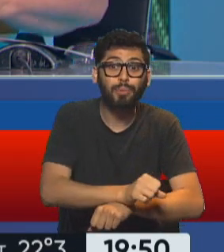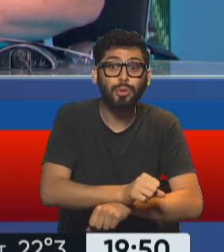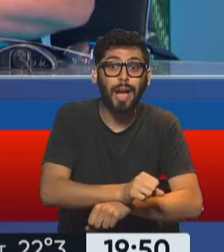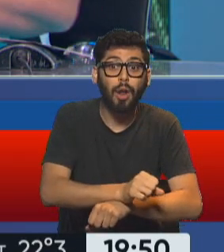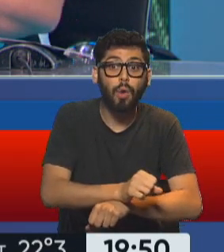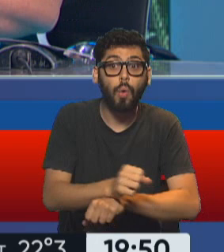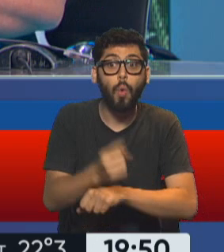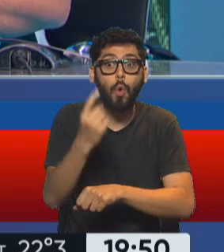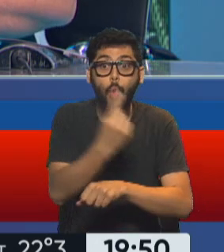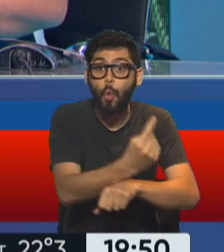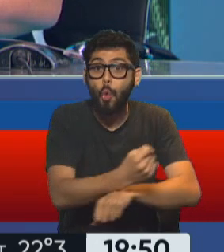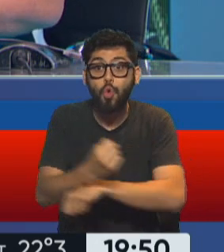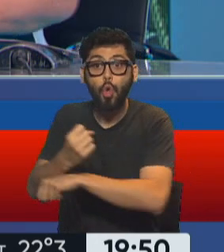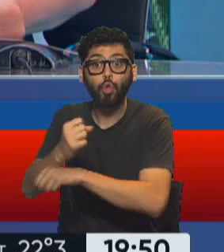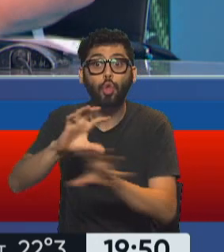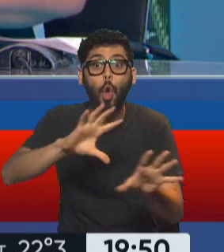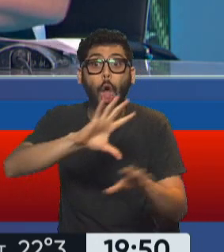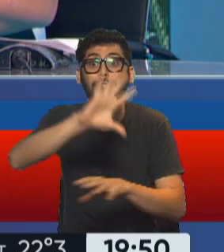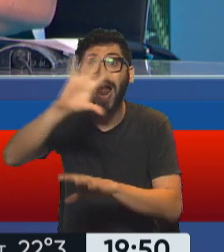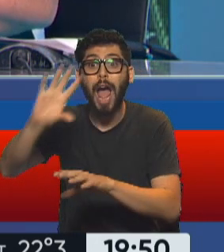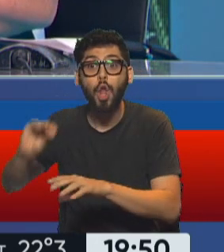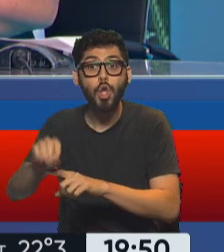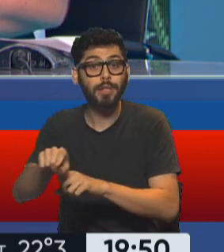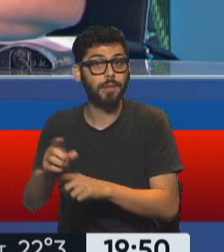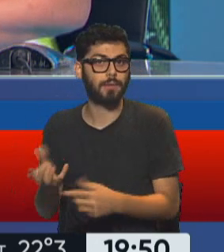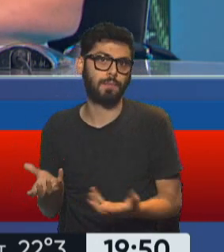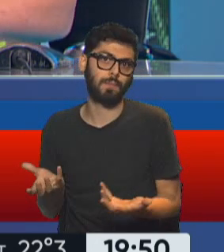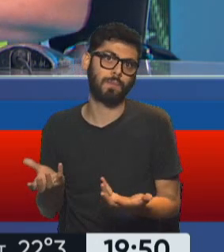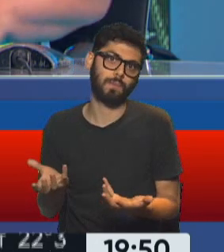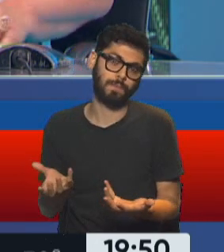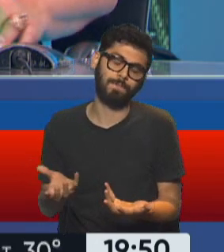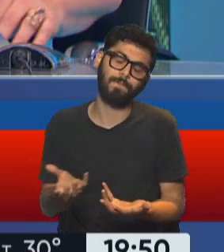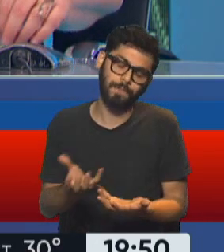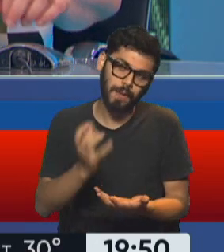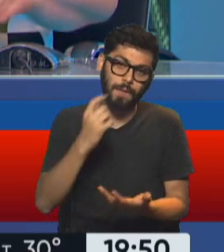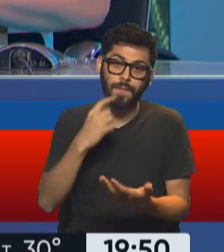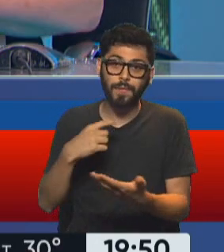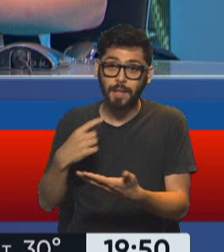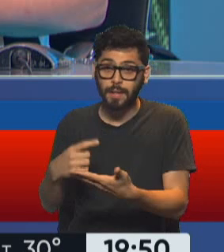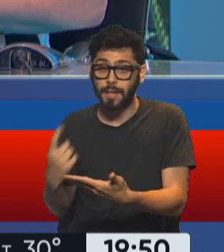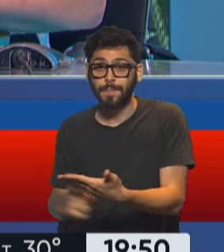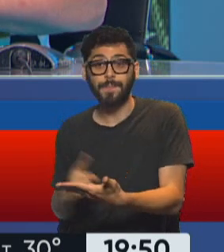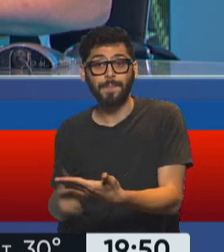toda la noche detenido. Si avanzamos en estas